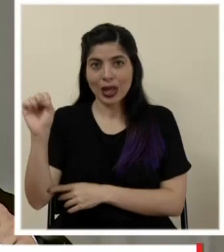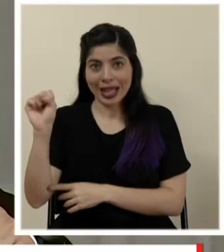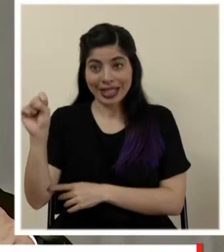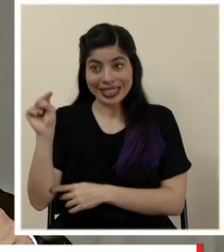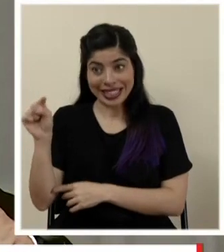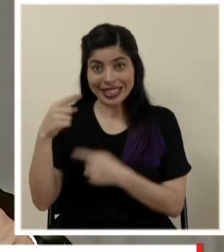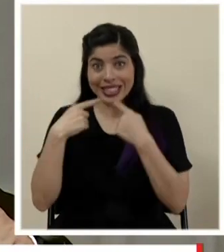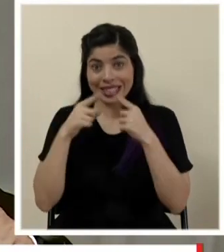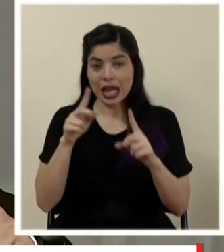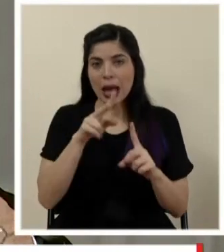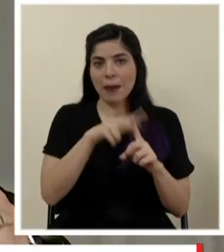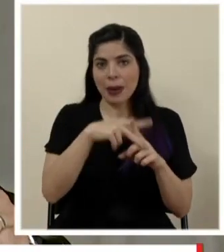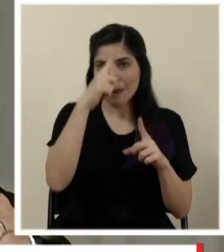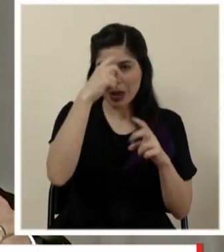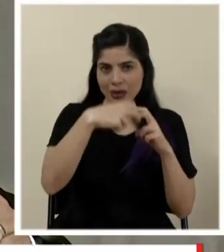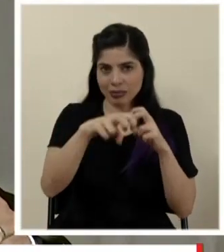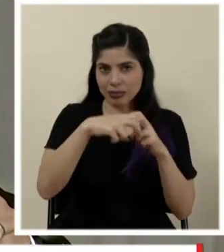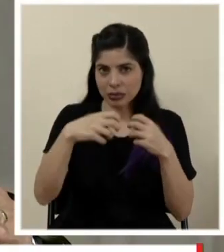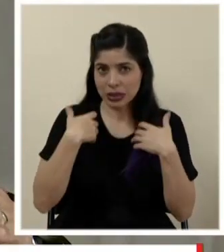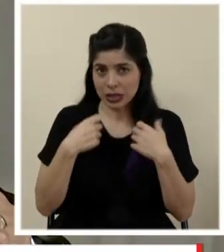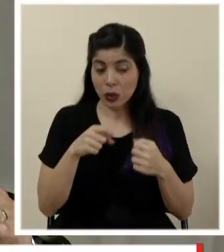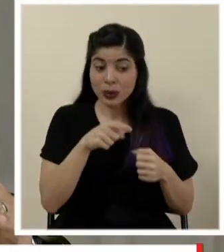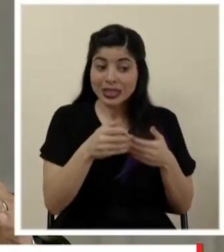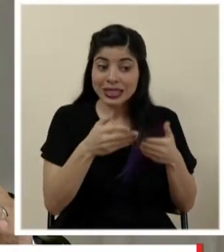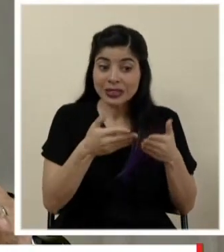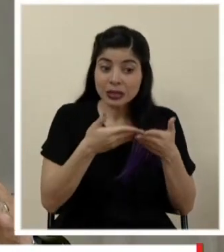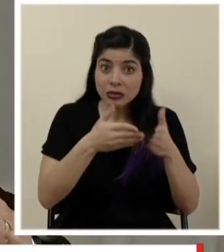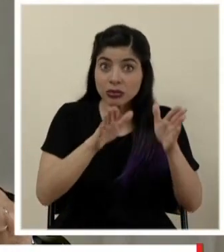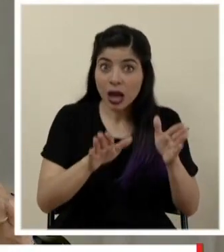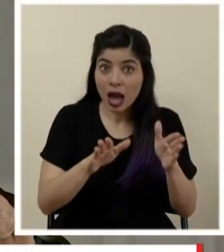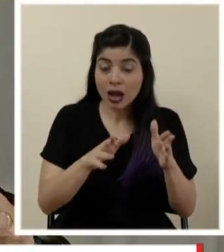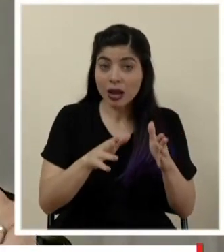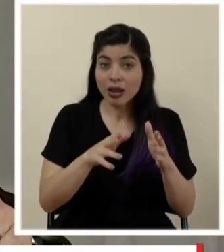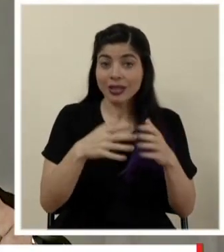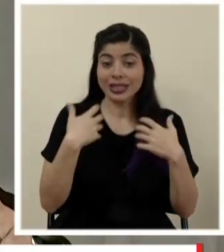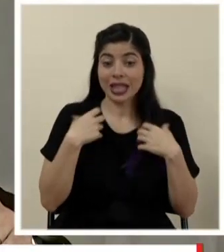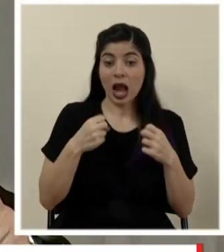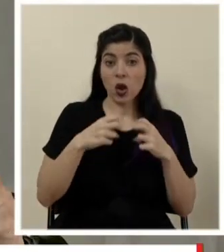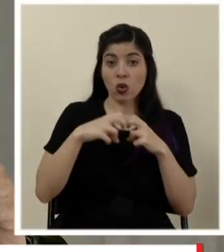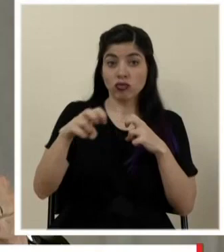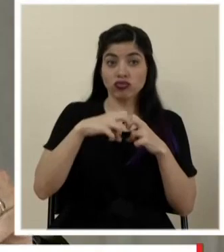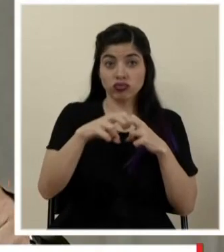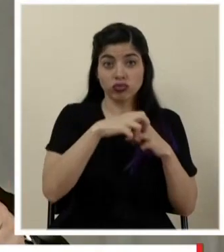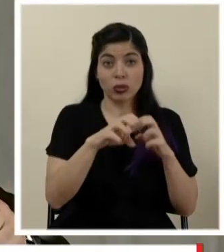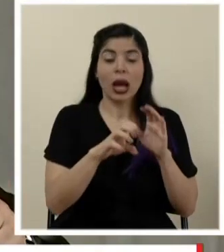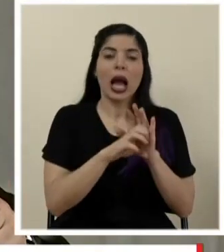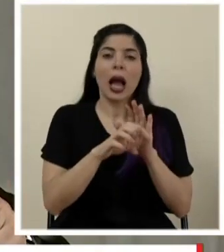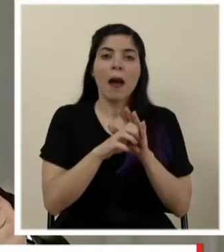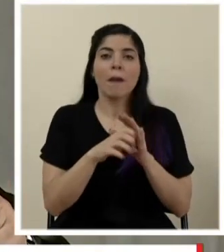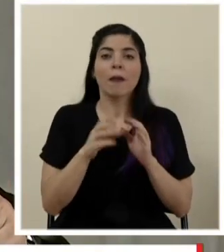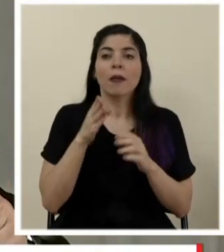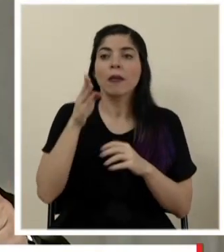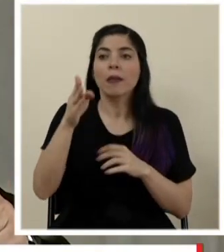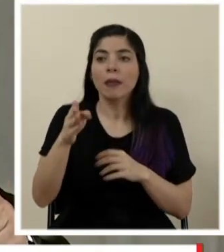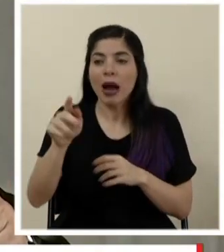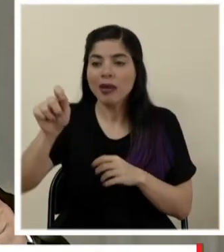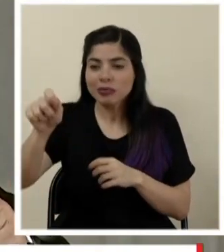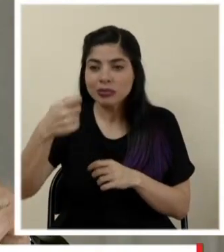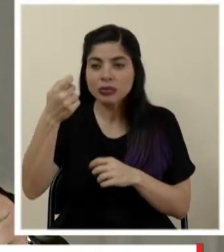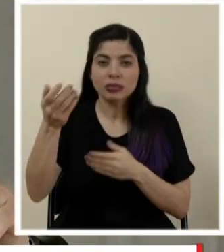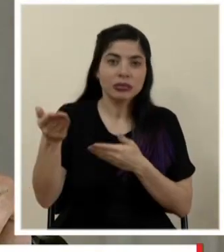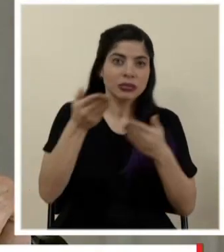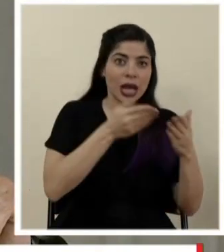41045-S. Es importante porque esta habilitación de esos servicios en unidades móviles de salud, por ejemplo, toma de muestras de